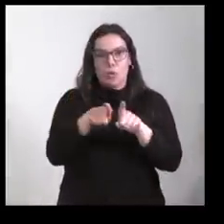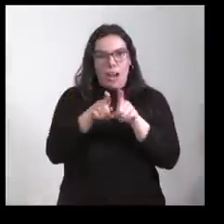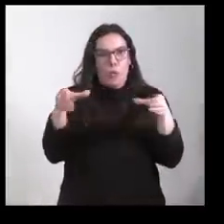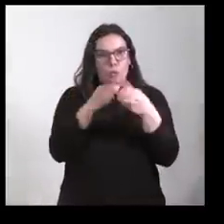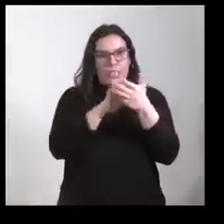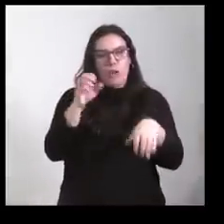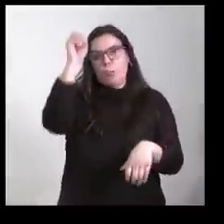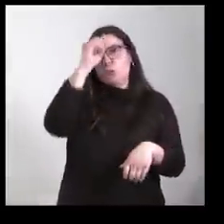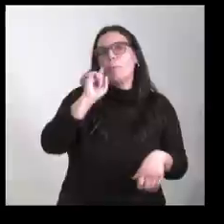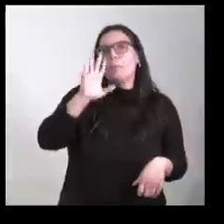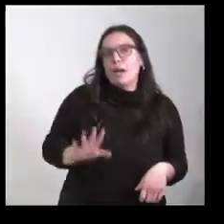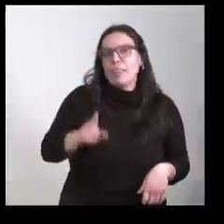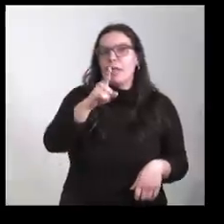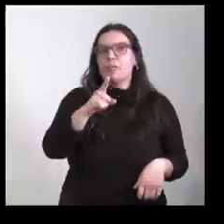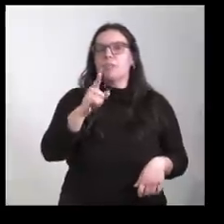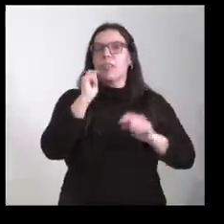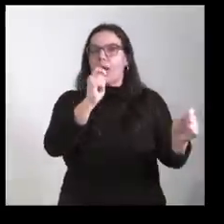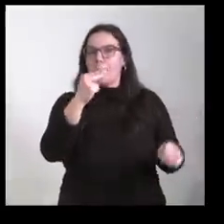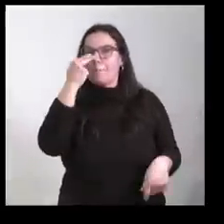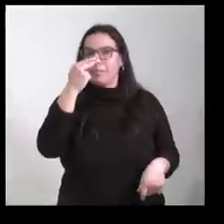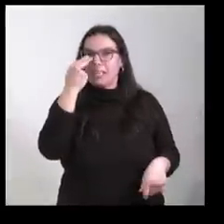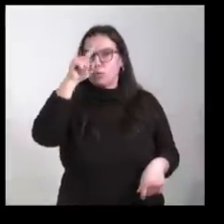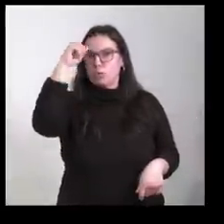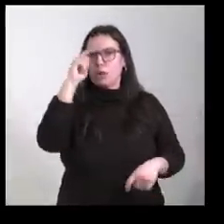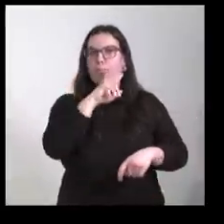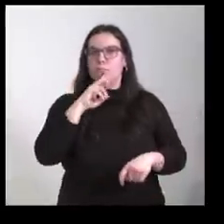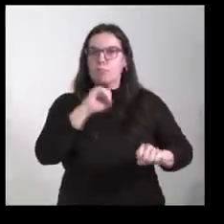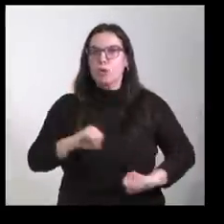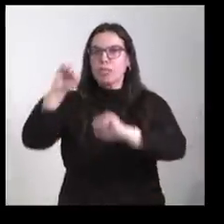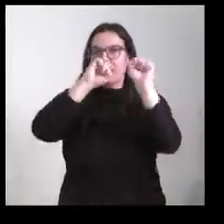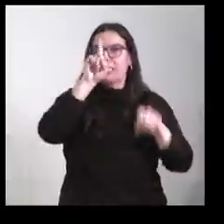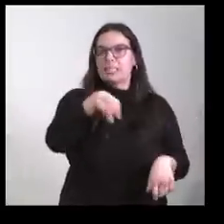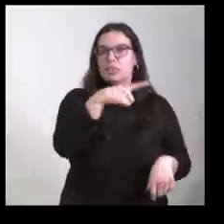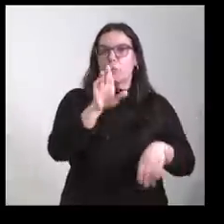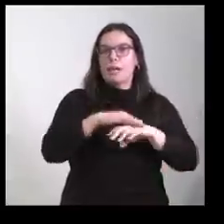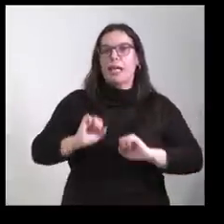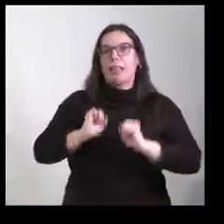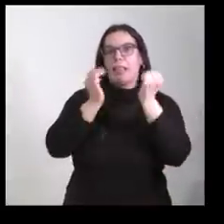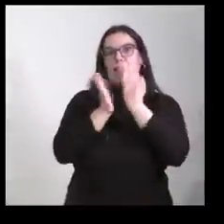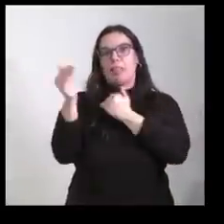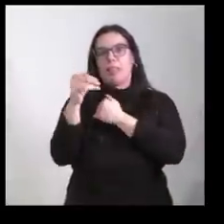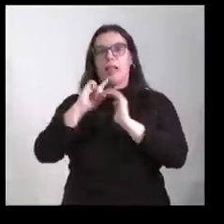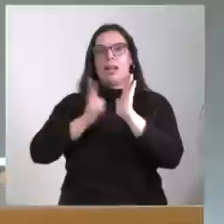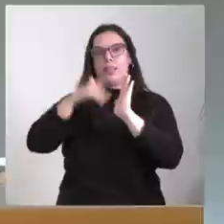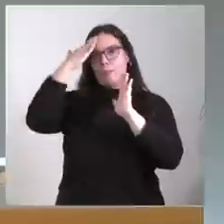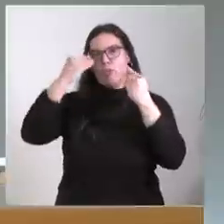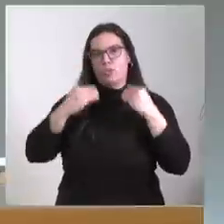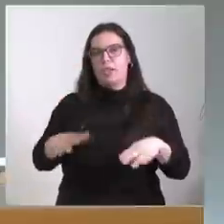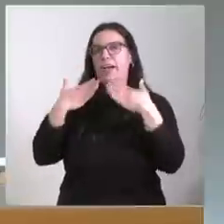usar ese bien de interés cultural para tratar de esquivar la ley de la memoria histórica Muchas gracias